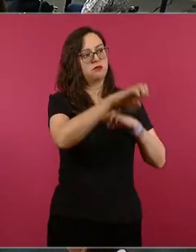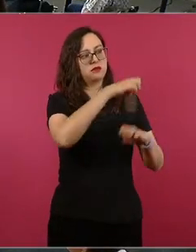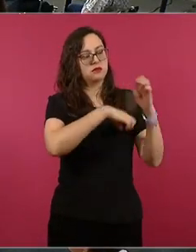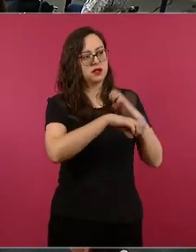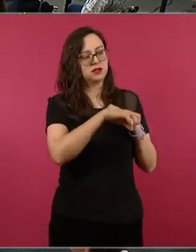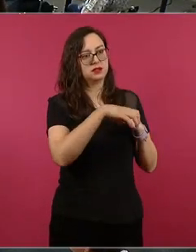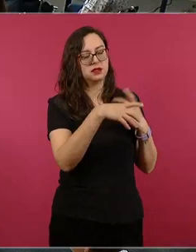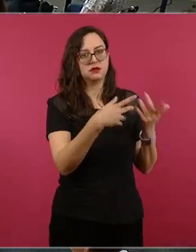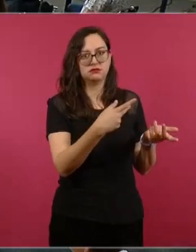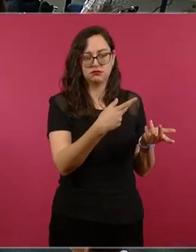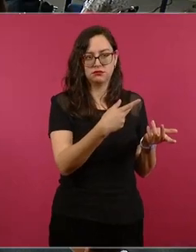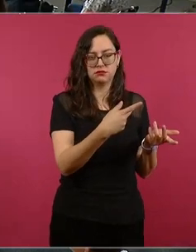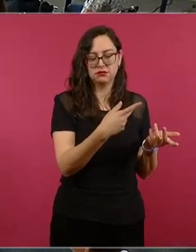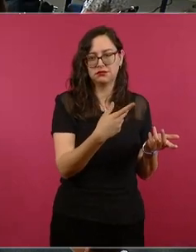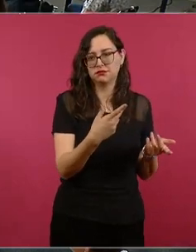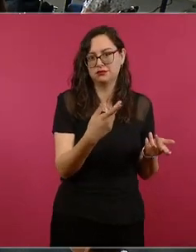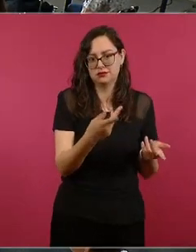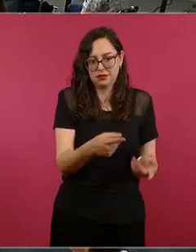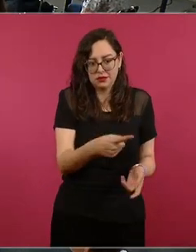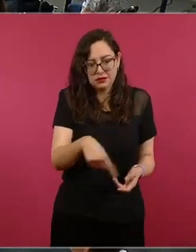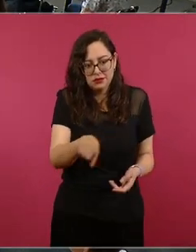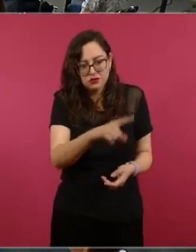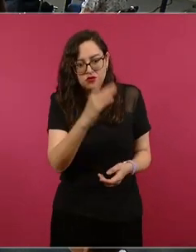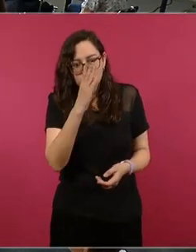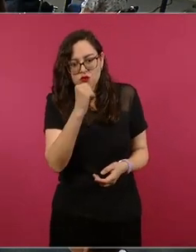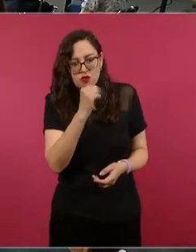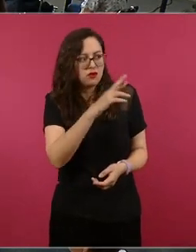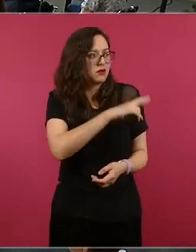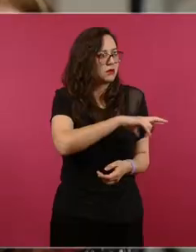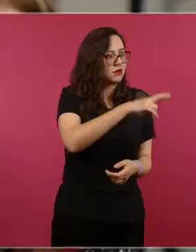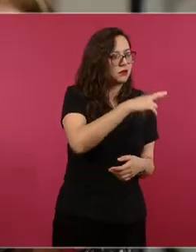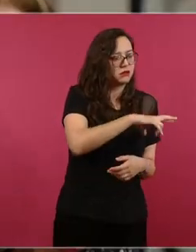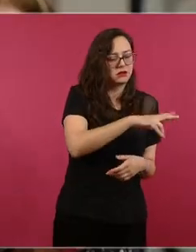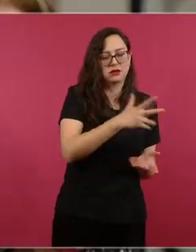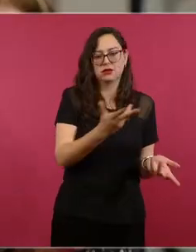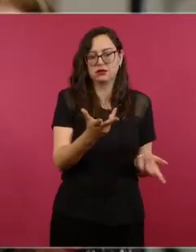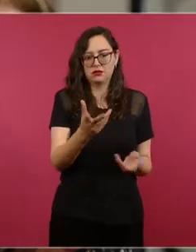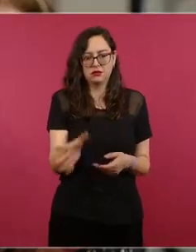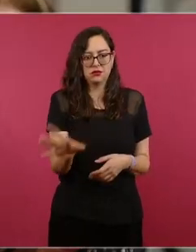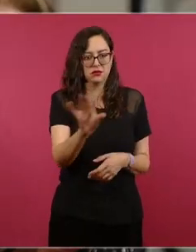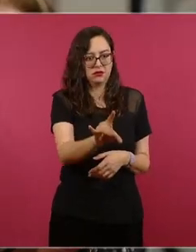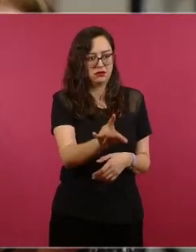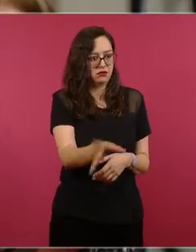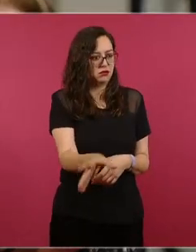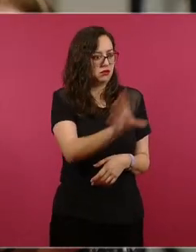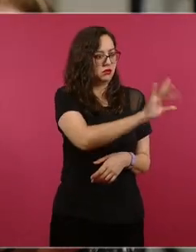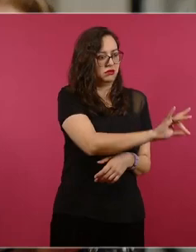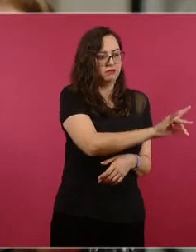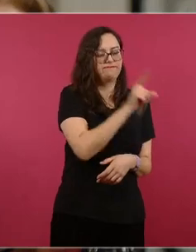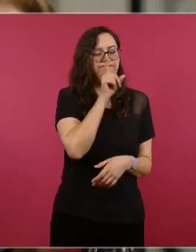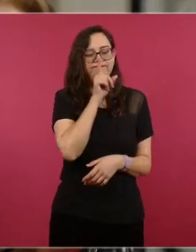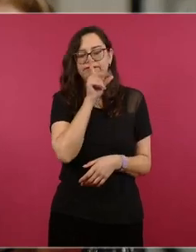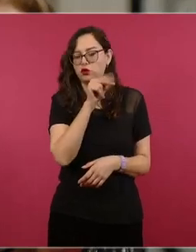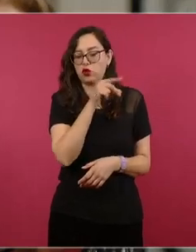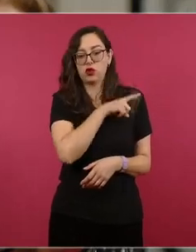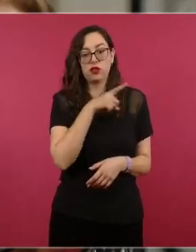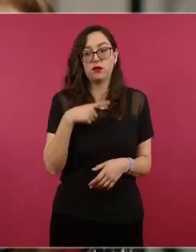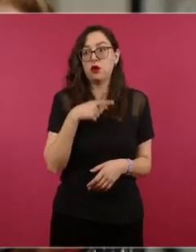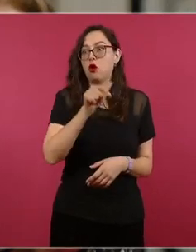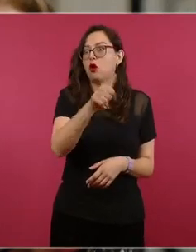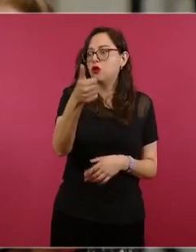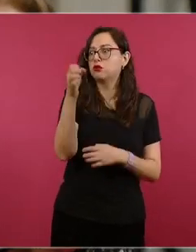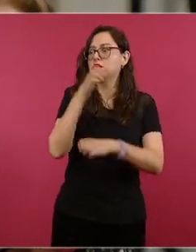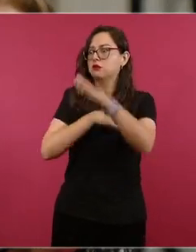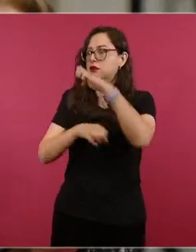con la experiencia y en el ramo, sobre todo empresarios locales que se han sumado para solicitarle su intervención